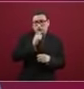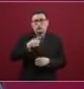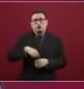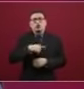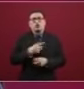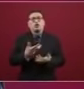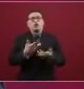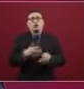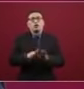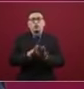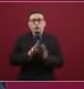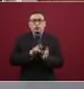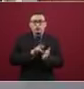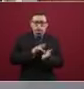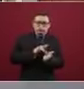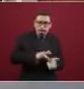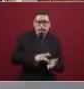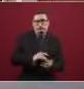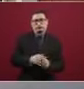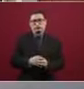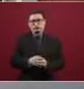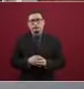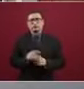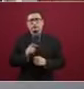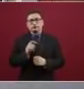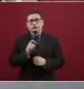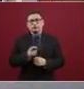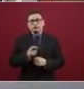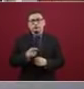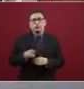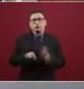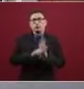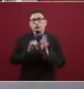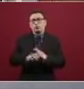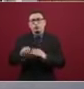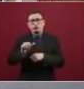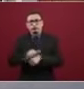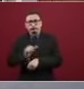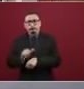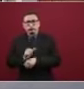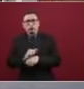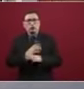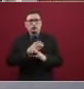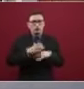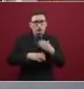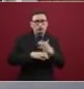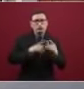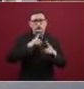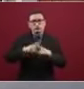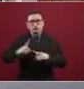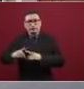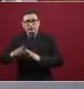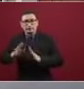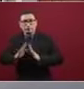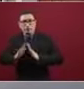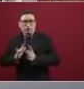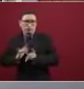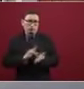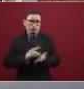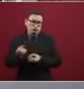nosotros apoyando en la parte logística, es decir, vehículos, los vehículos pasan, pasan a la Guardia